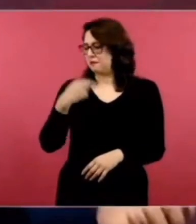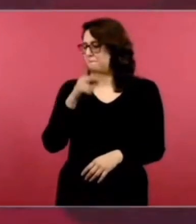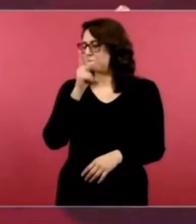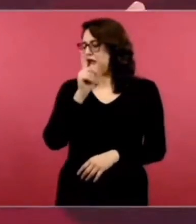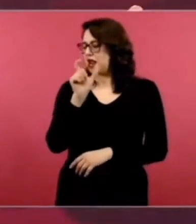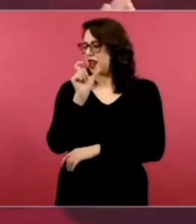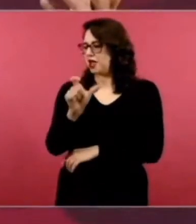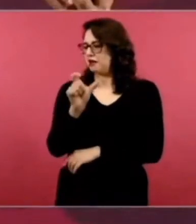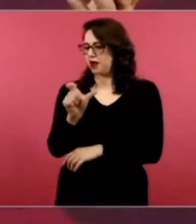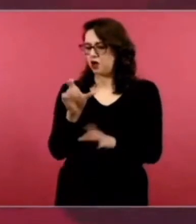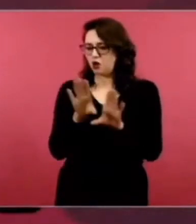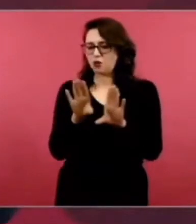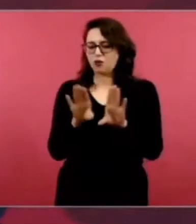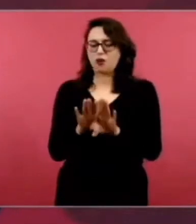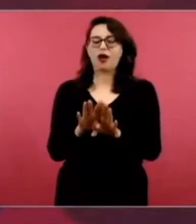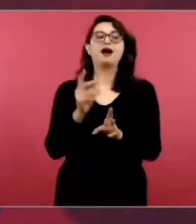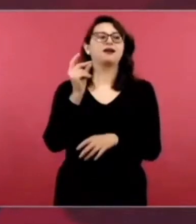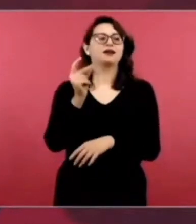Y